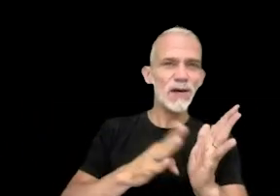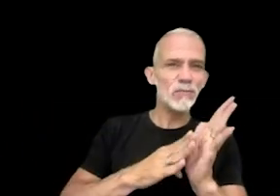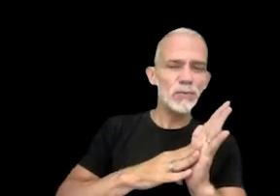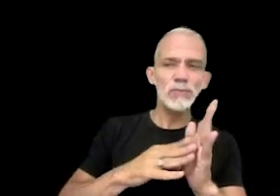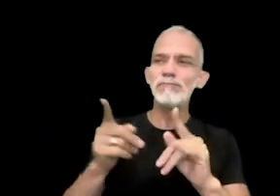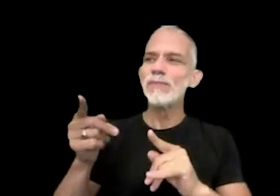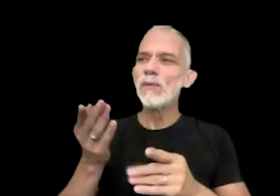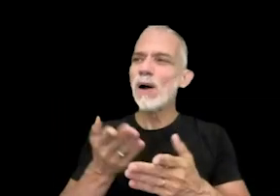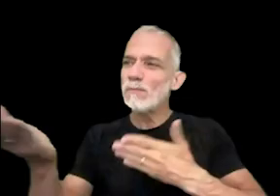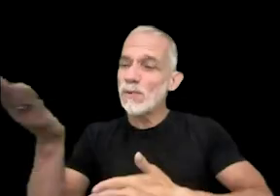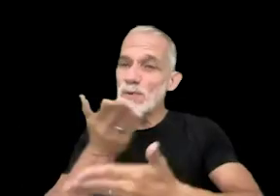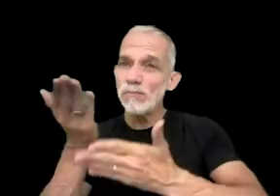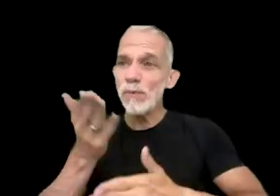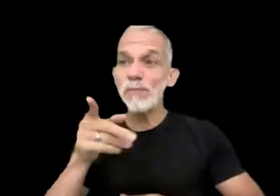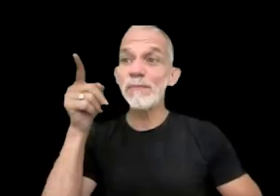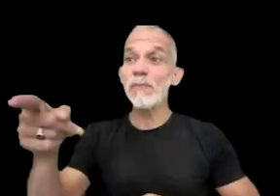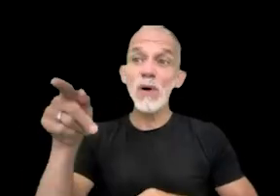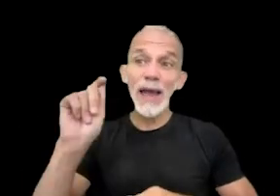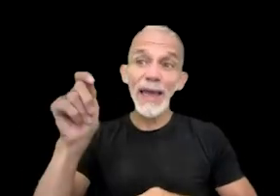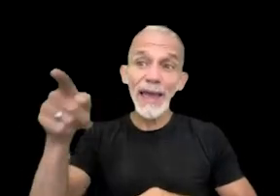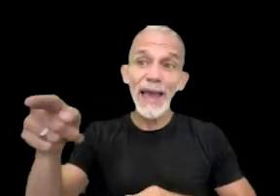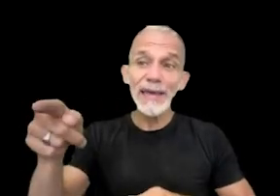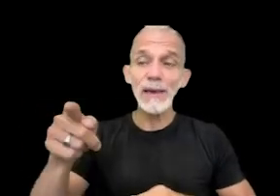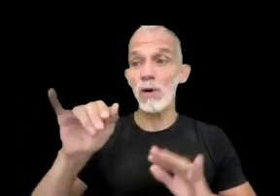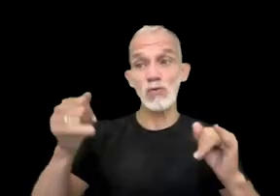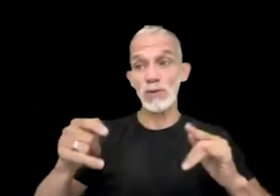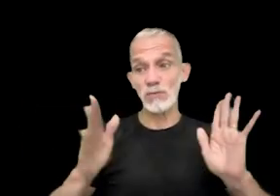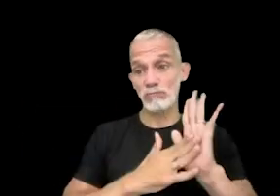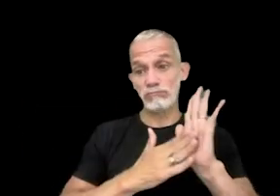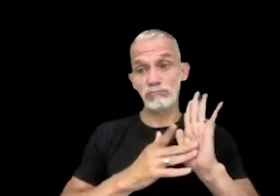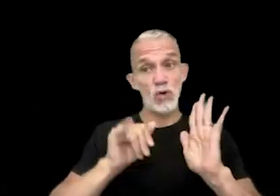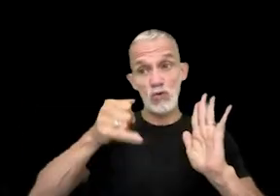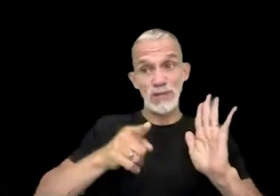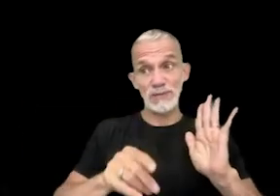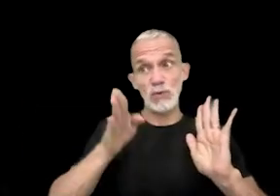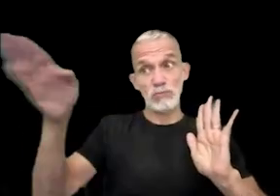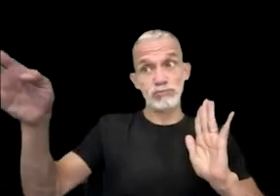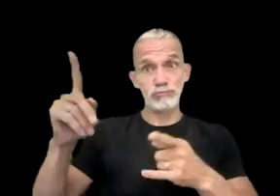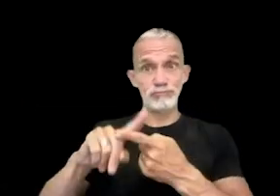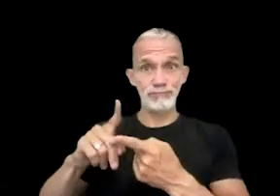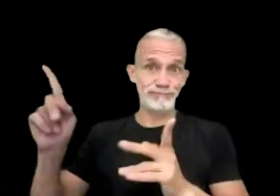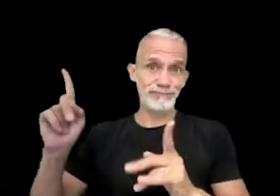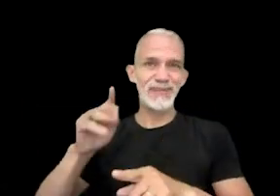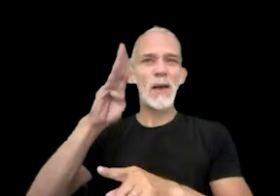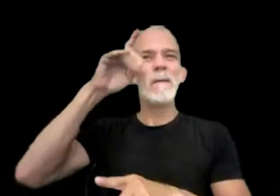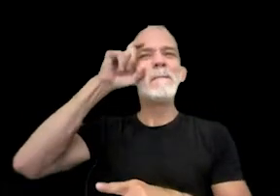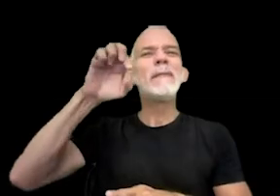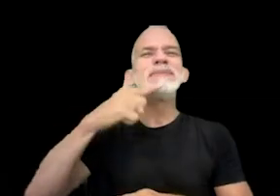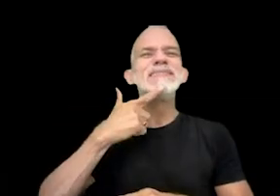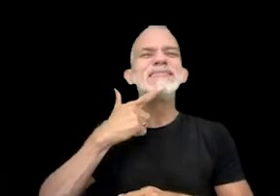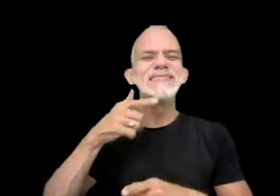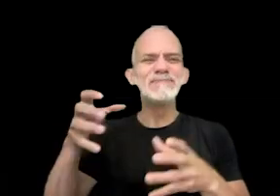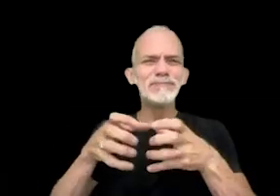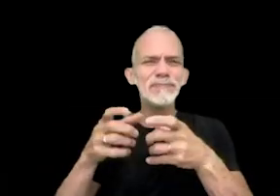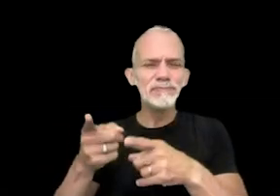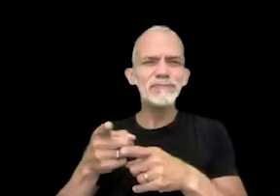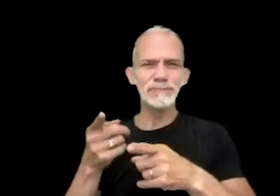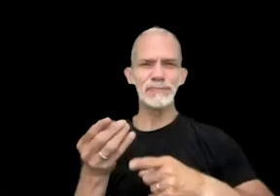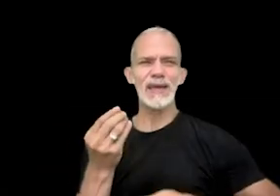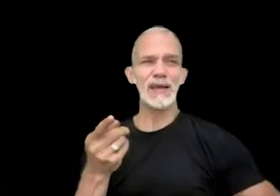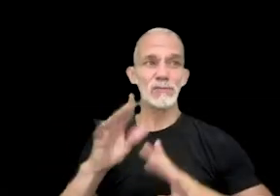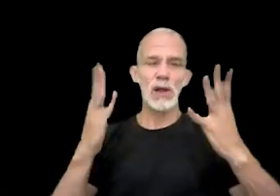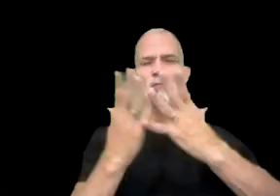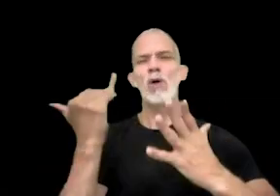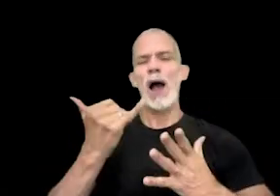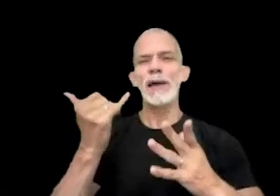estamos señalando con el dedo quién no aceptó mi norma. Y aparece el BEPS. Recordemos que el mundo tiene una gran